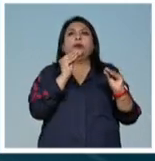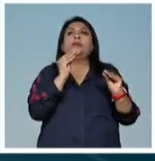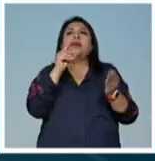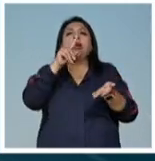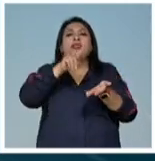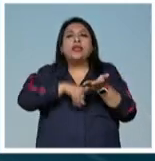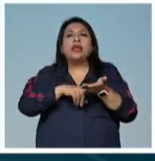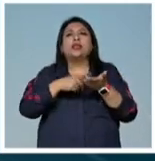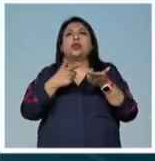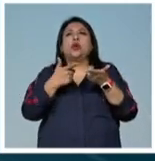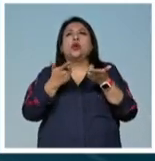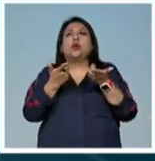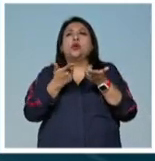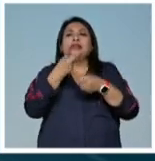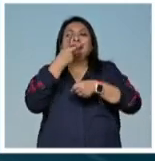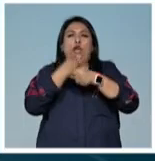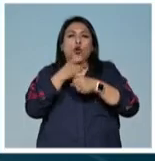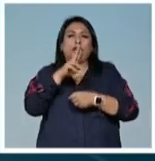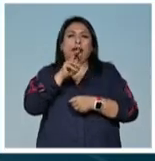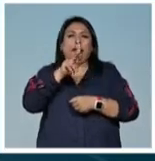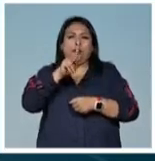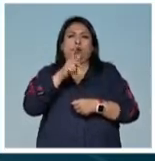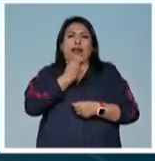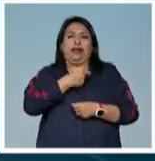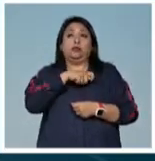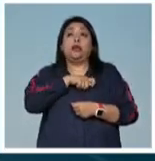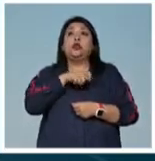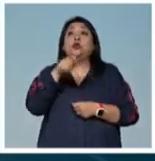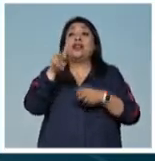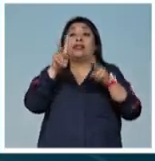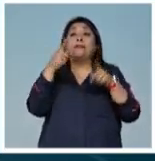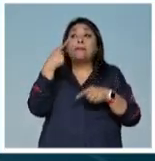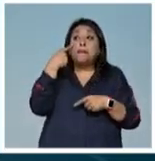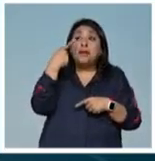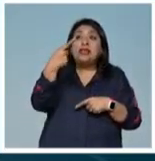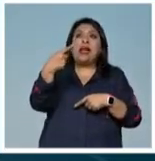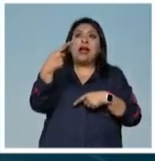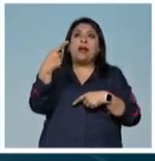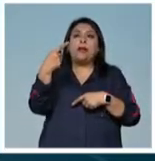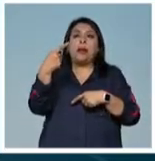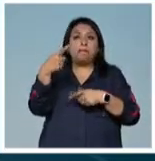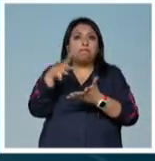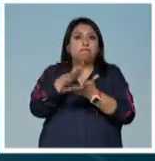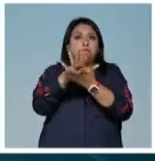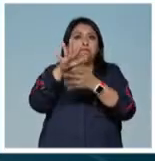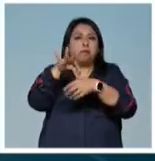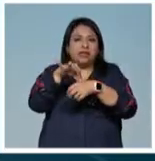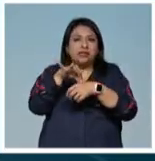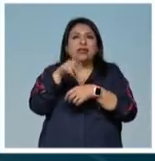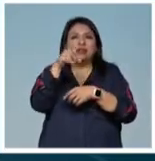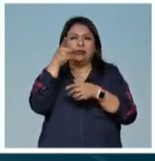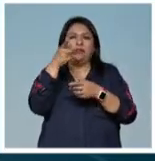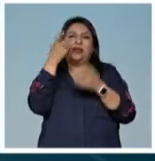pertenecientes a la República, a la Segunda República Española. Mirada y Presencia es una exposición con la que estamos tratando